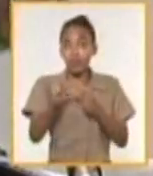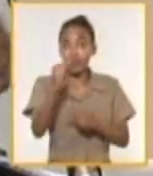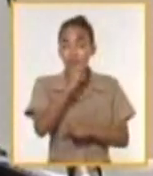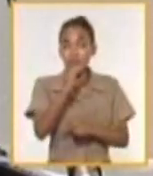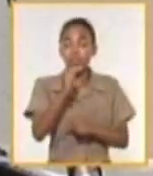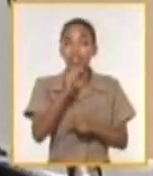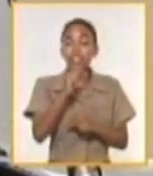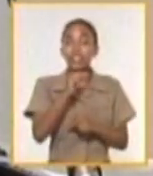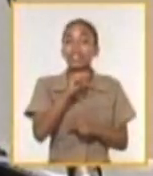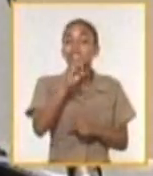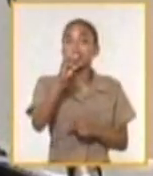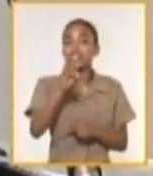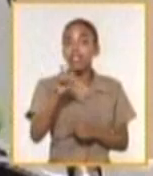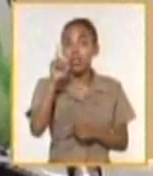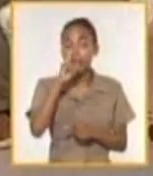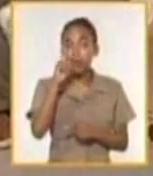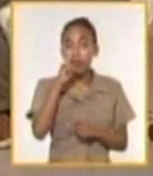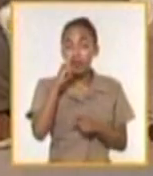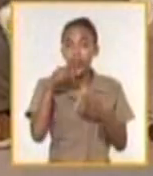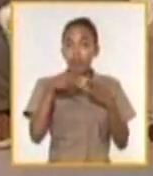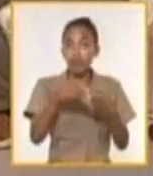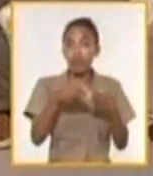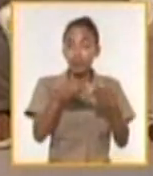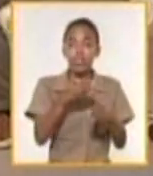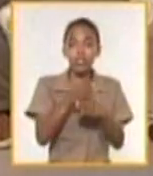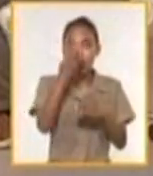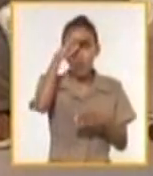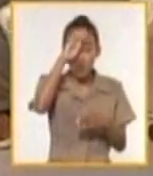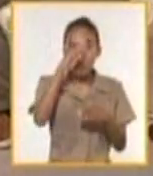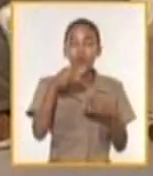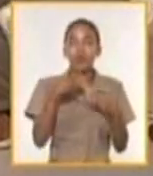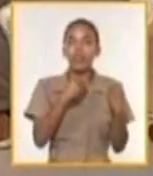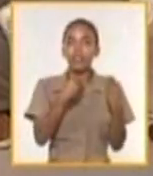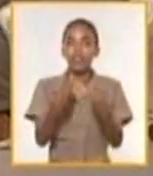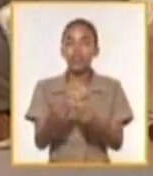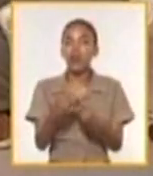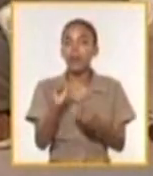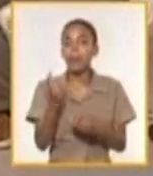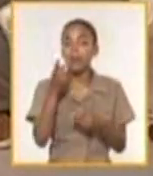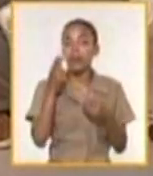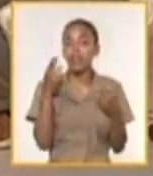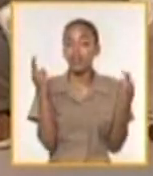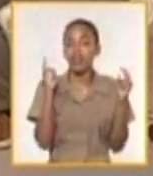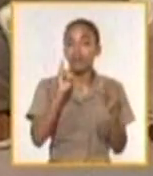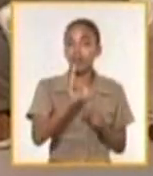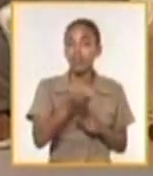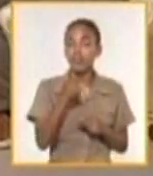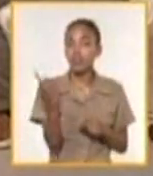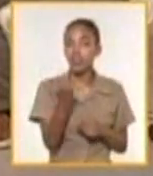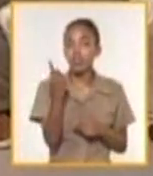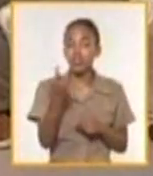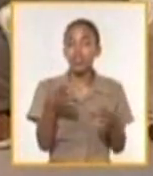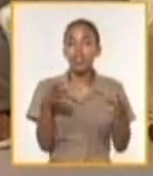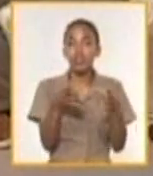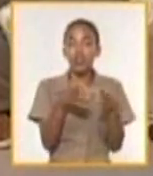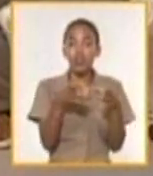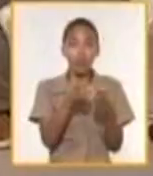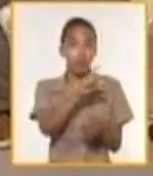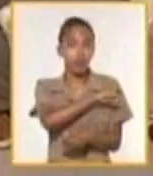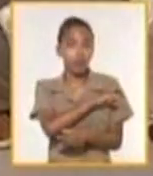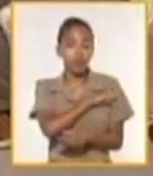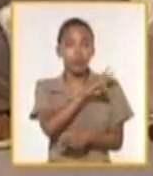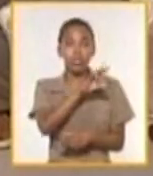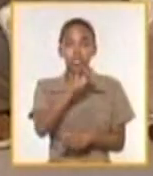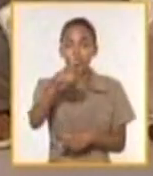30 de noviembre en Santiago, que integró la primera dirección nacional del movimiento 26 de julio, que fue al